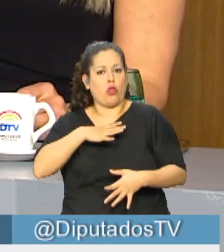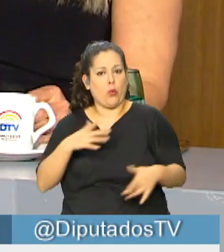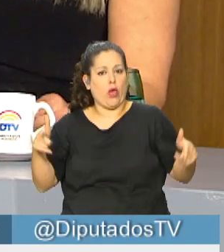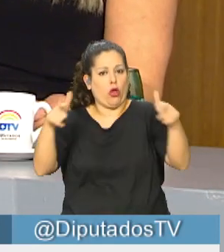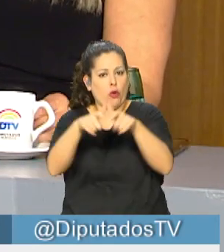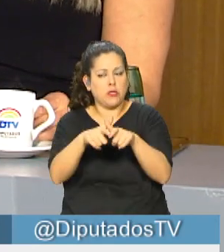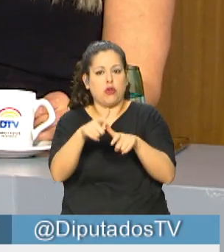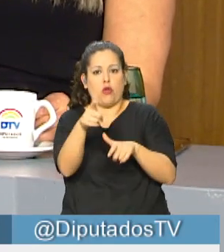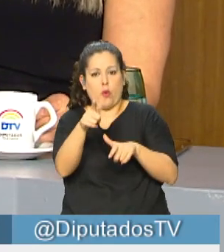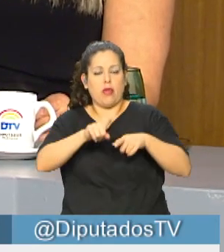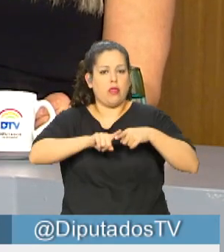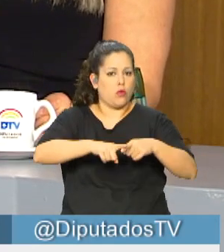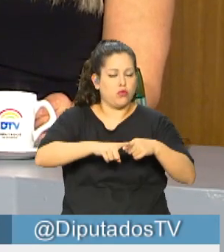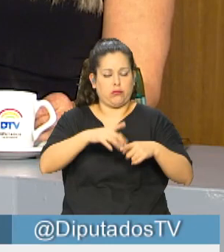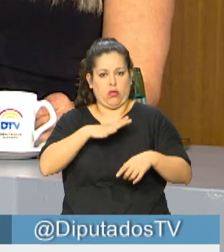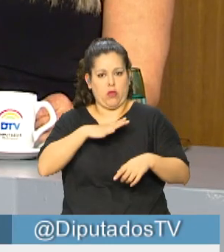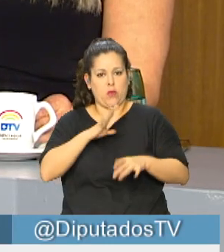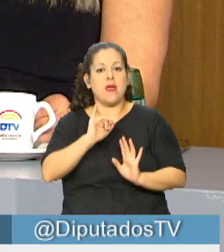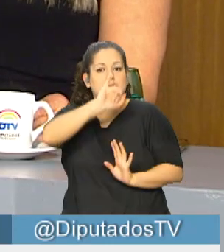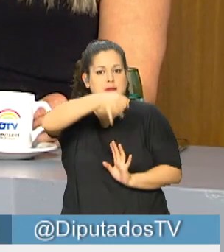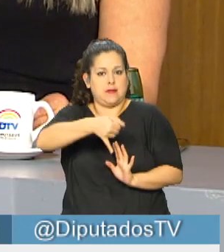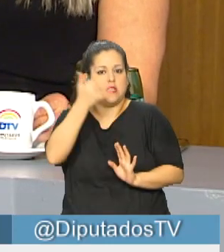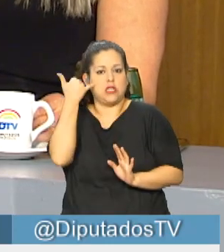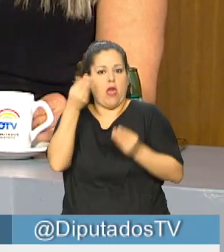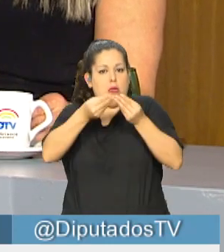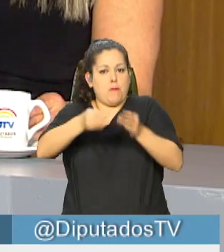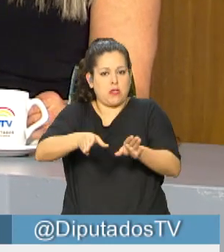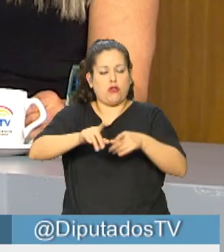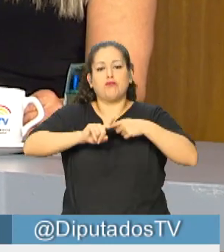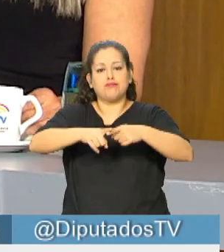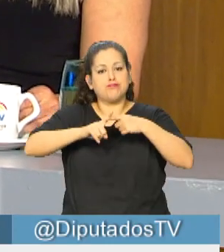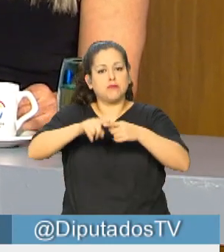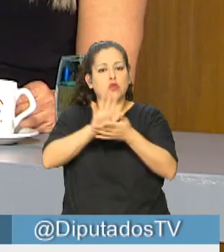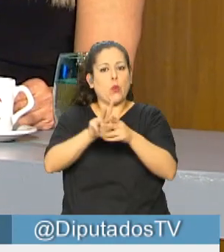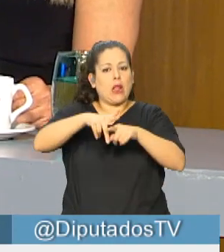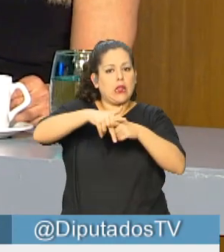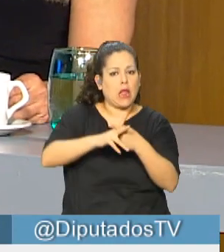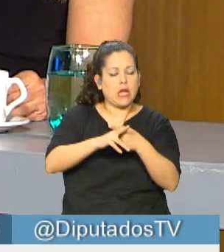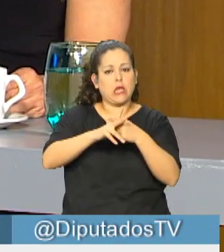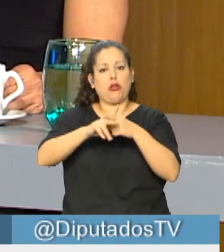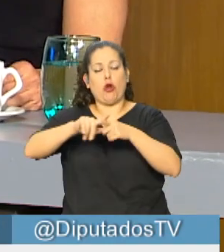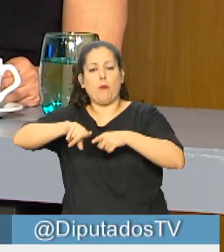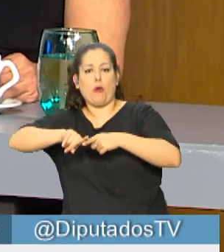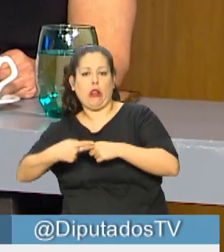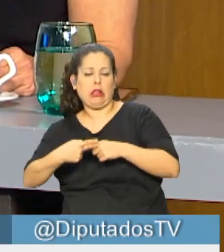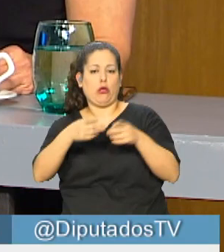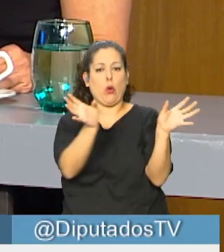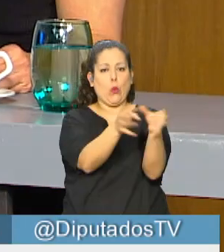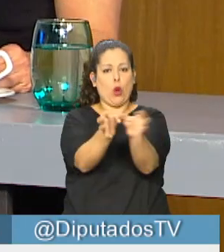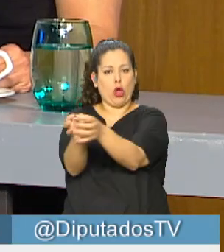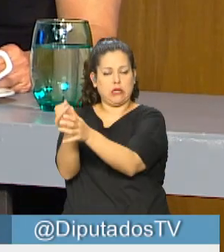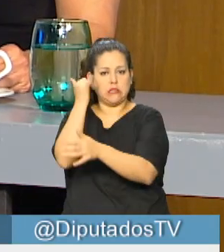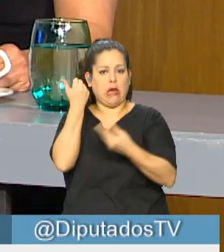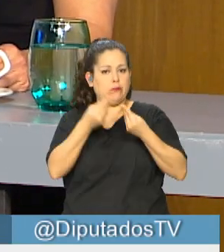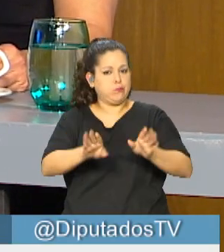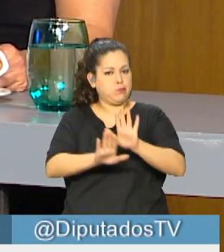de discusión respecto a este tema, sí empezó a discutirse en términos técnicos y políticos por los distintos bloques. Exactamente. El